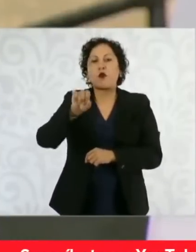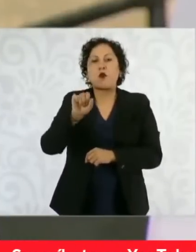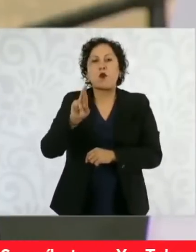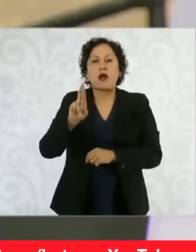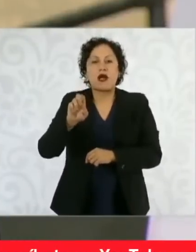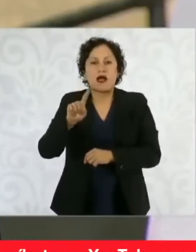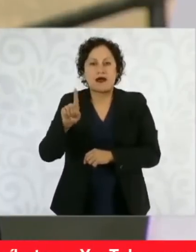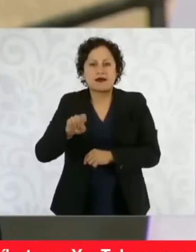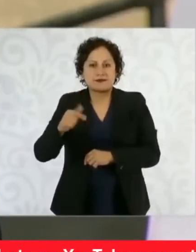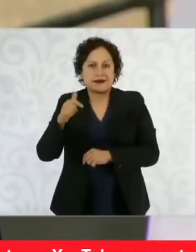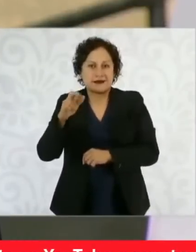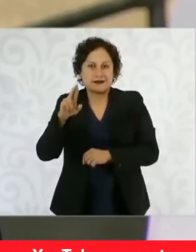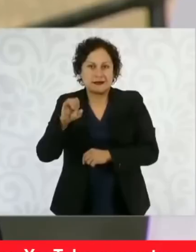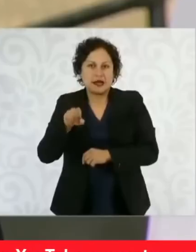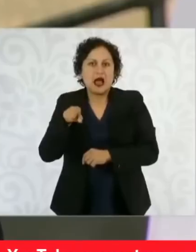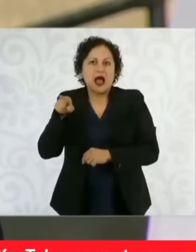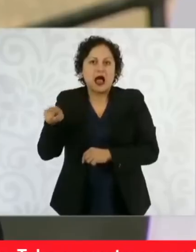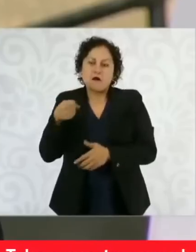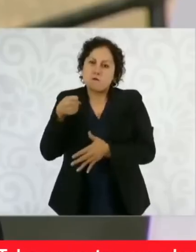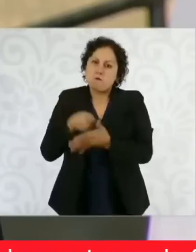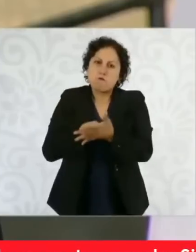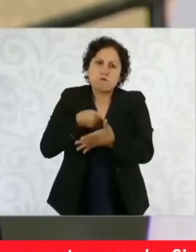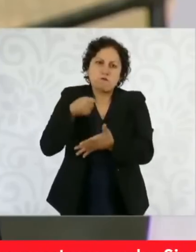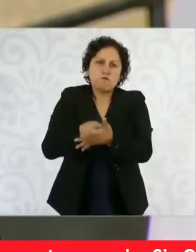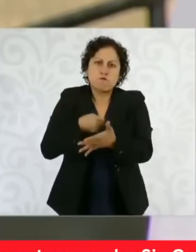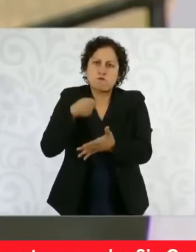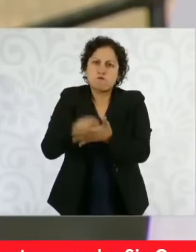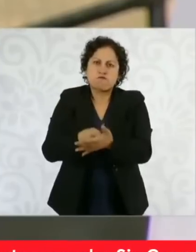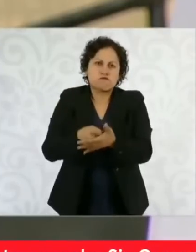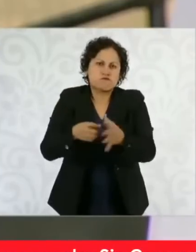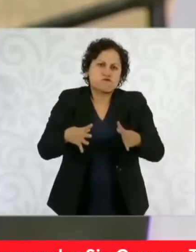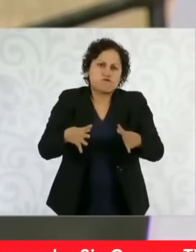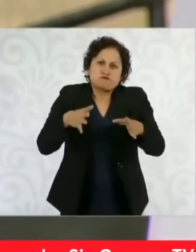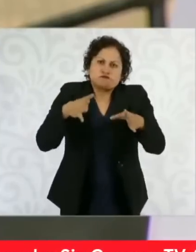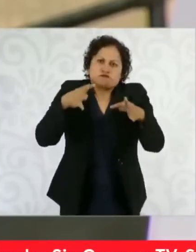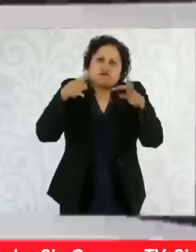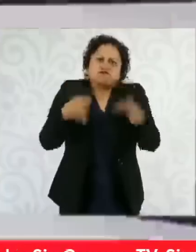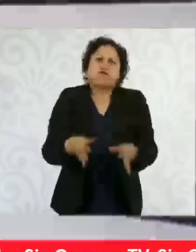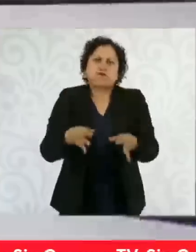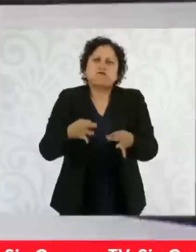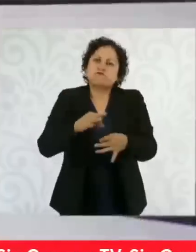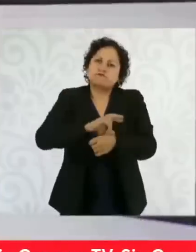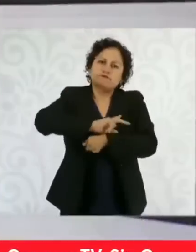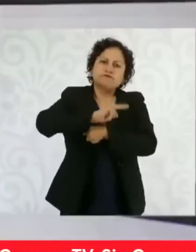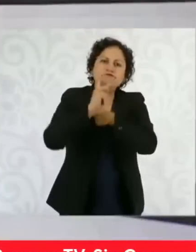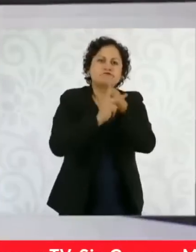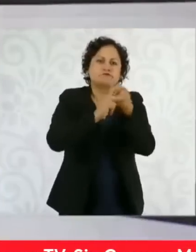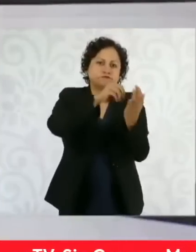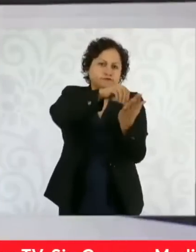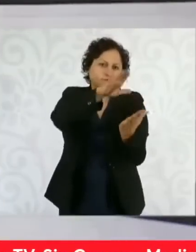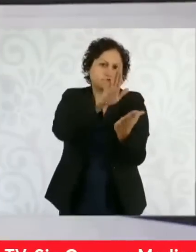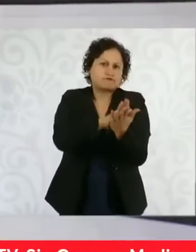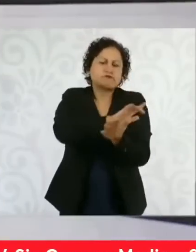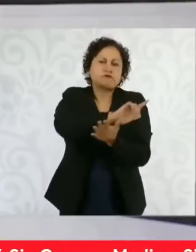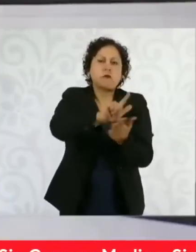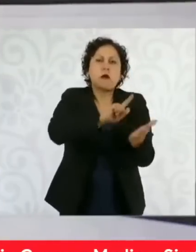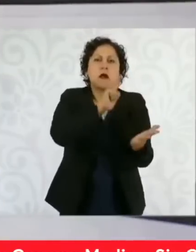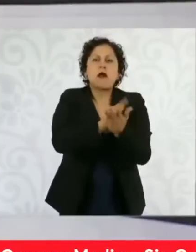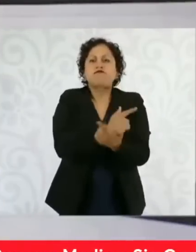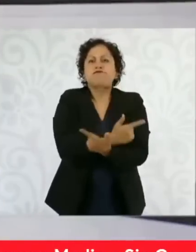ni claudicó y que formó un Estado civil sustentado en la libertad, una república